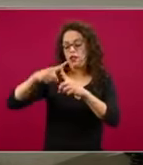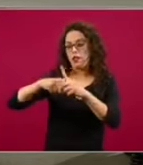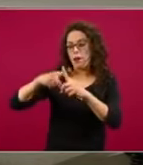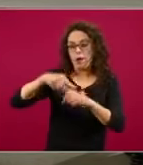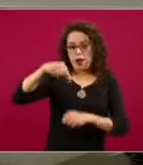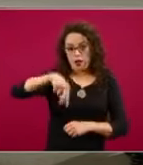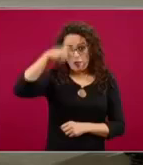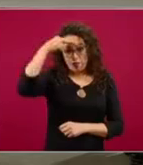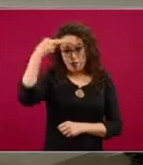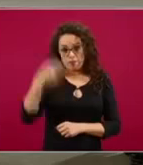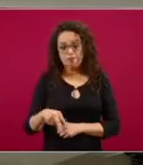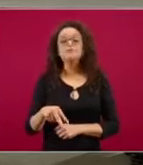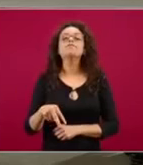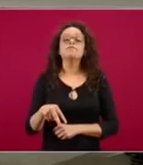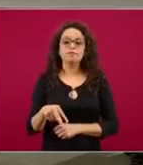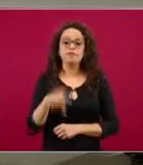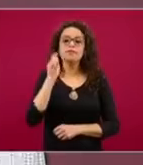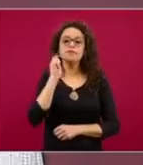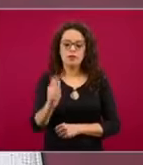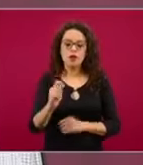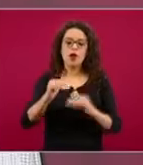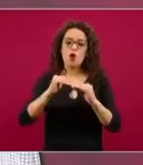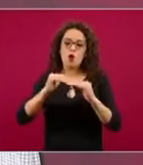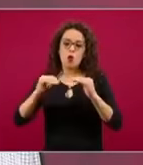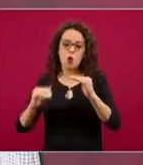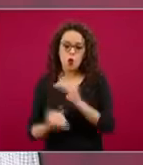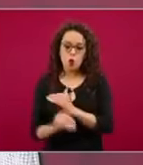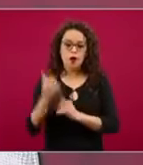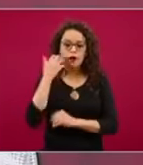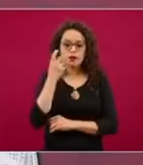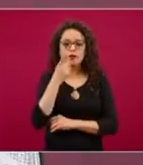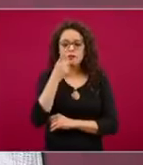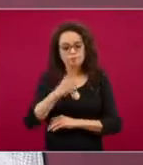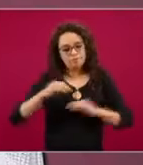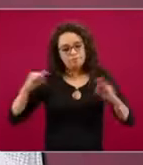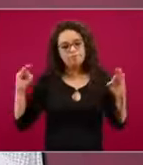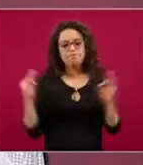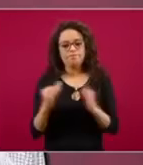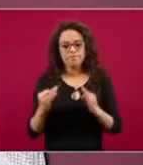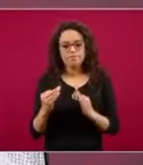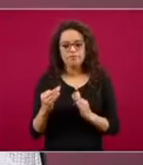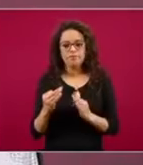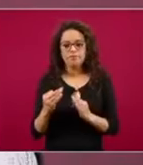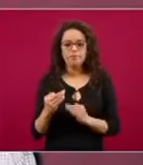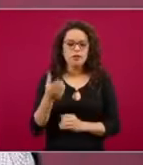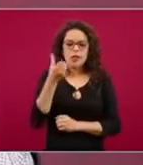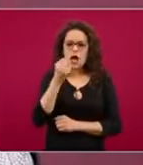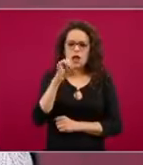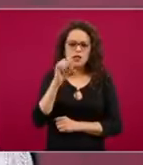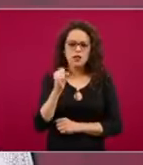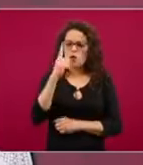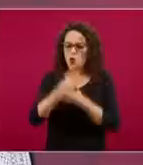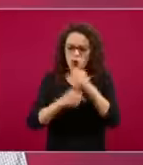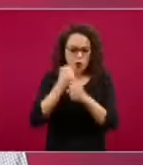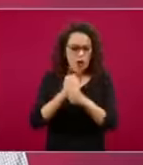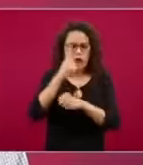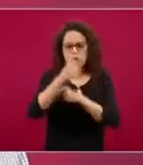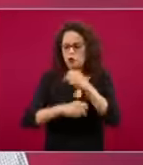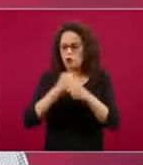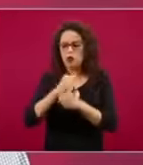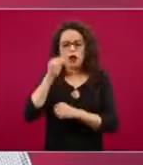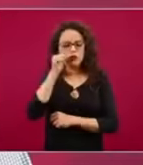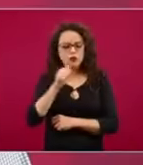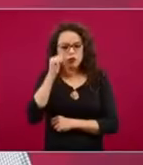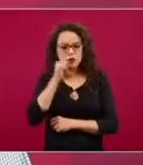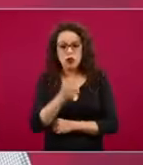van a empezar también a ser más bajas, y esto lógicamente va a propiciar, como lo hace todos los años, esto no es una particularidad